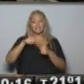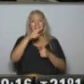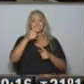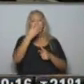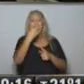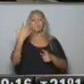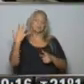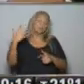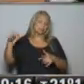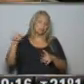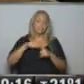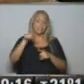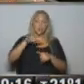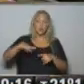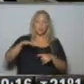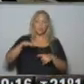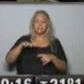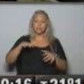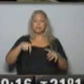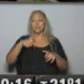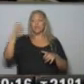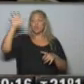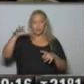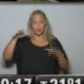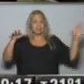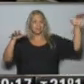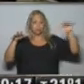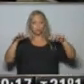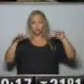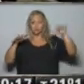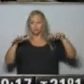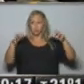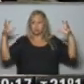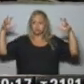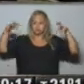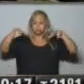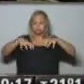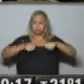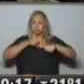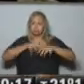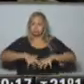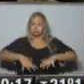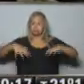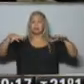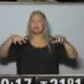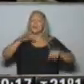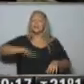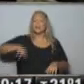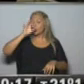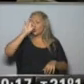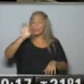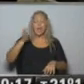la zona aledaña, con lo cual nuestra lluvia más la que corría por la cuenca del Medrano hicieron colapsar barrios que nunca habían